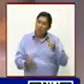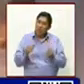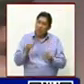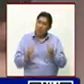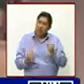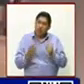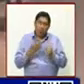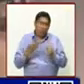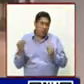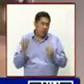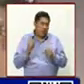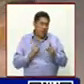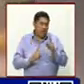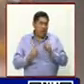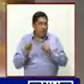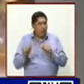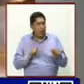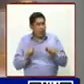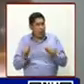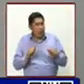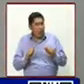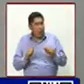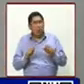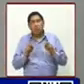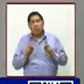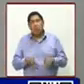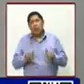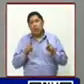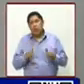y son algunas acciones que van realizando